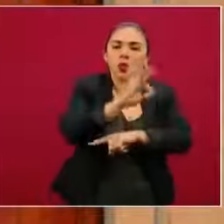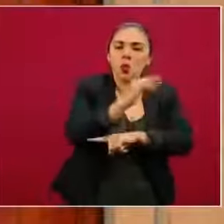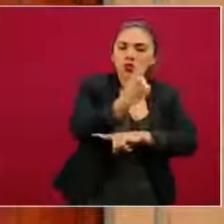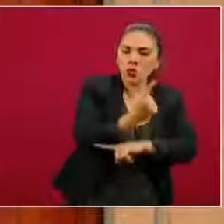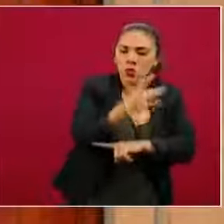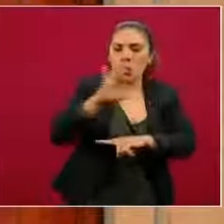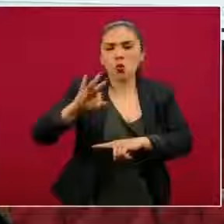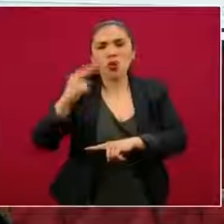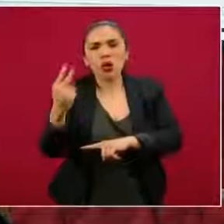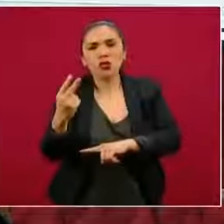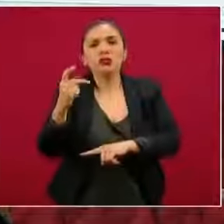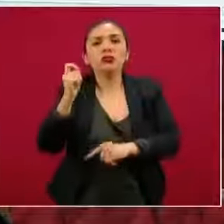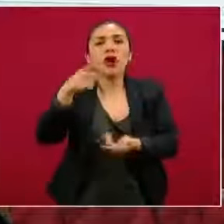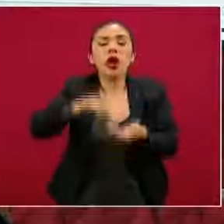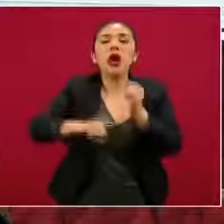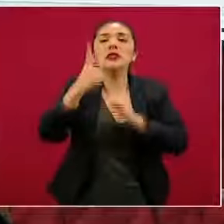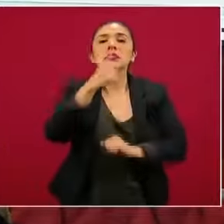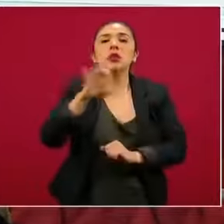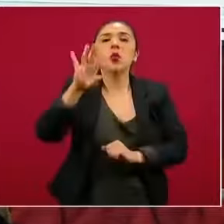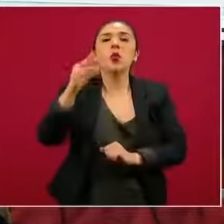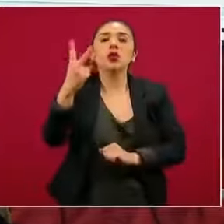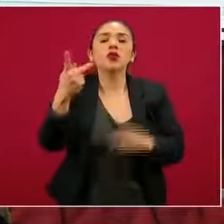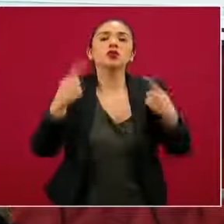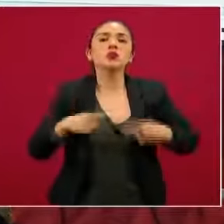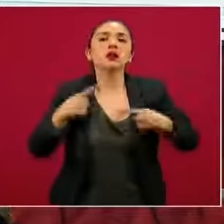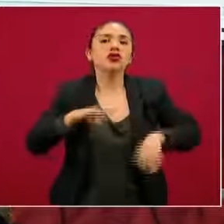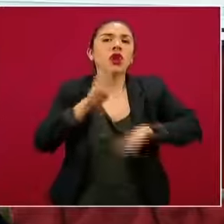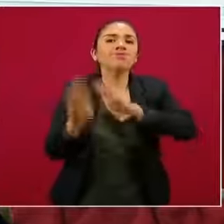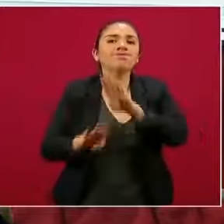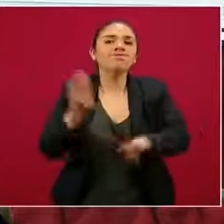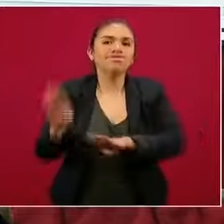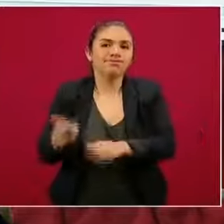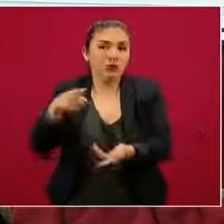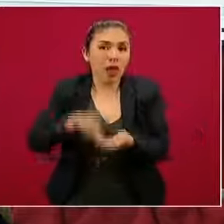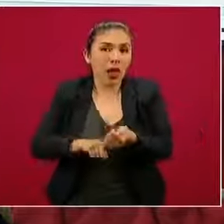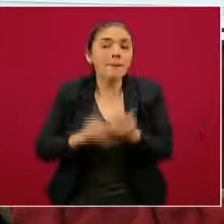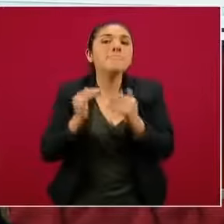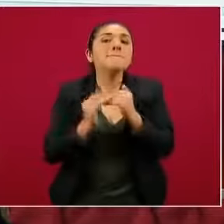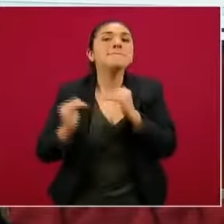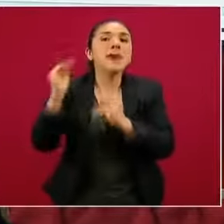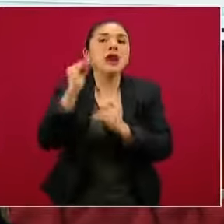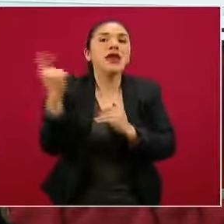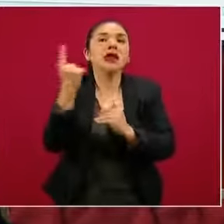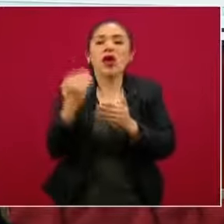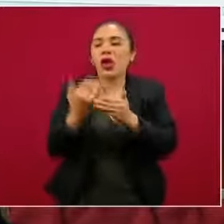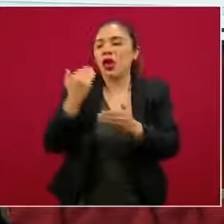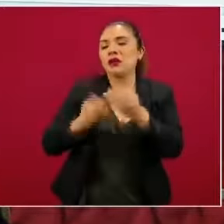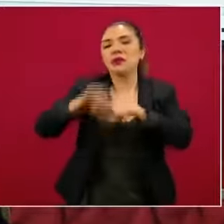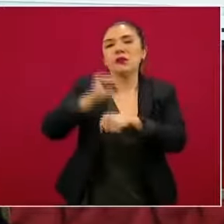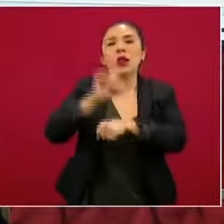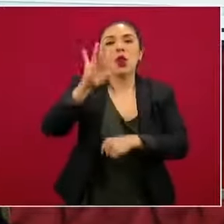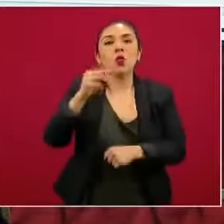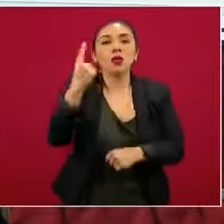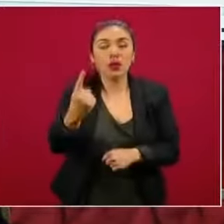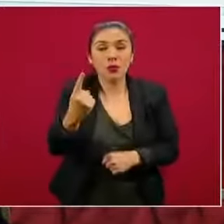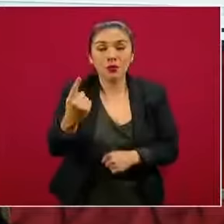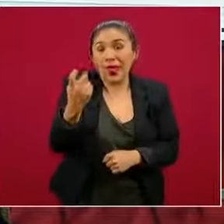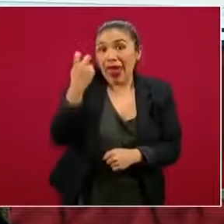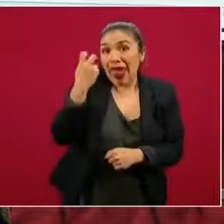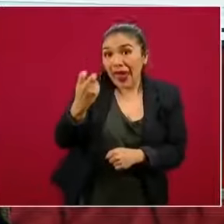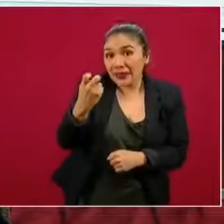y 42 de 142 defunciones, 142 defunciones más que en la semana 41. De